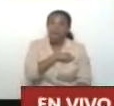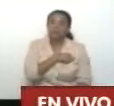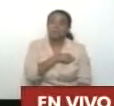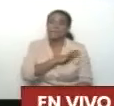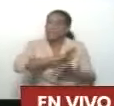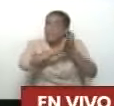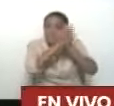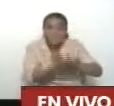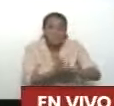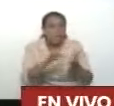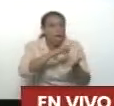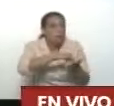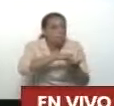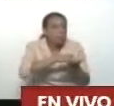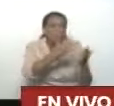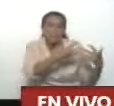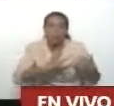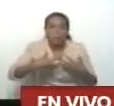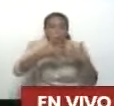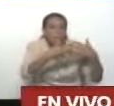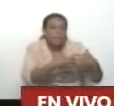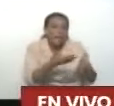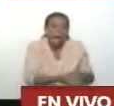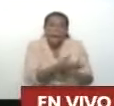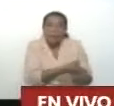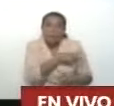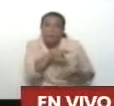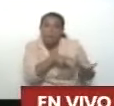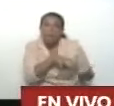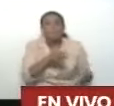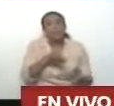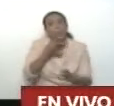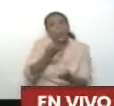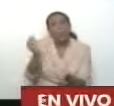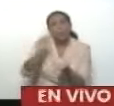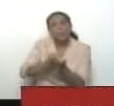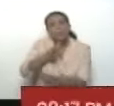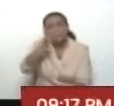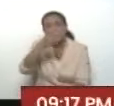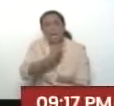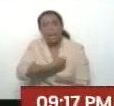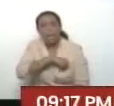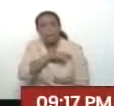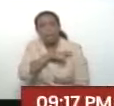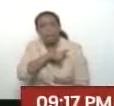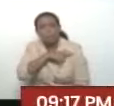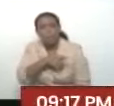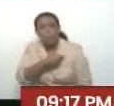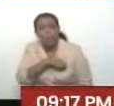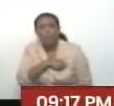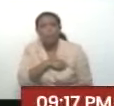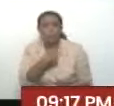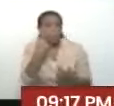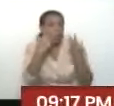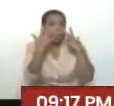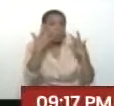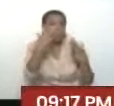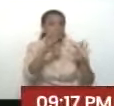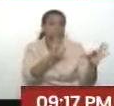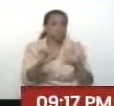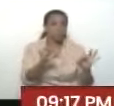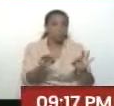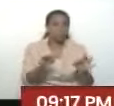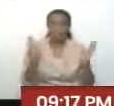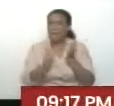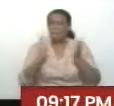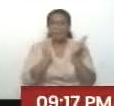el éxito, feliz, porque con todos los inconvenientes, pero uno viene feliz de... del público, cómo sintió el espectáculo, cómo tocaban la gente